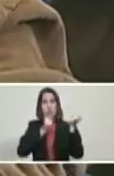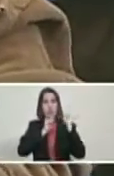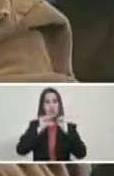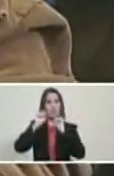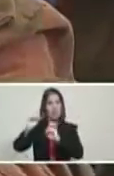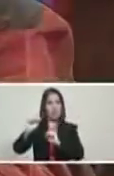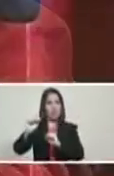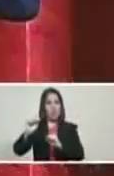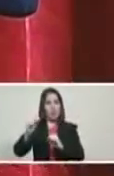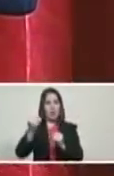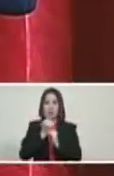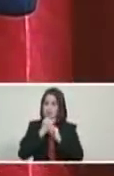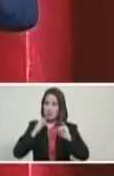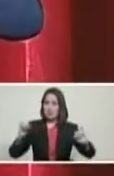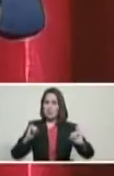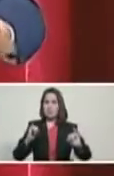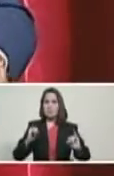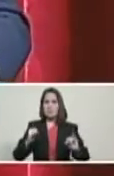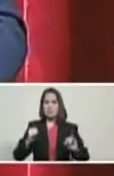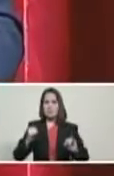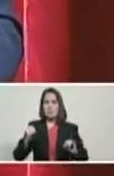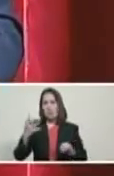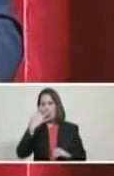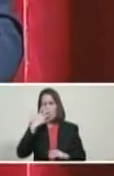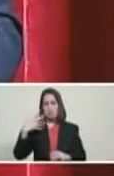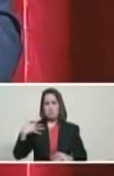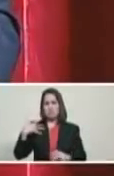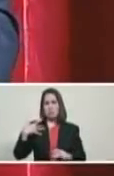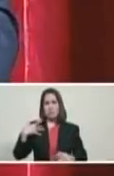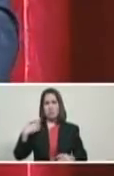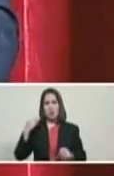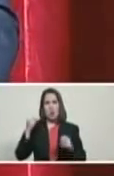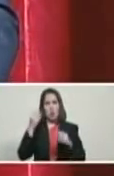la dignidad y el carácter sagrado de esta tierra algún día.